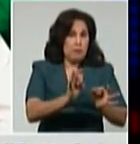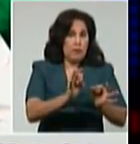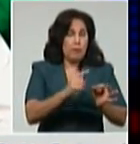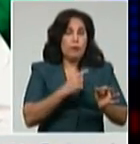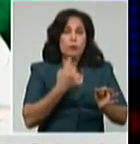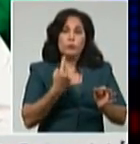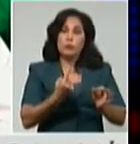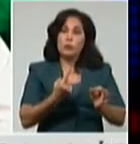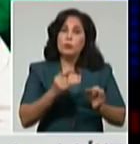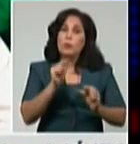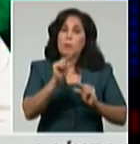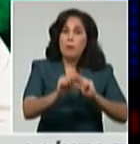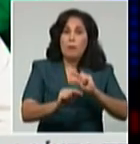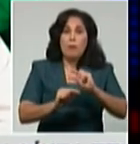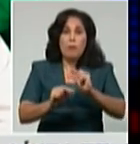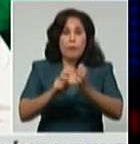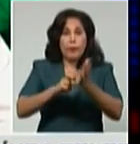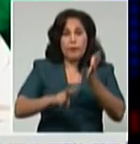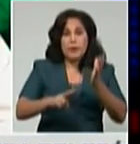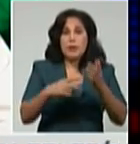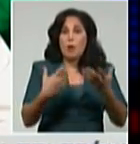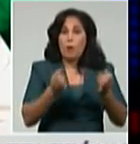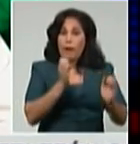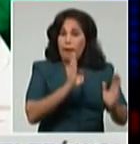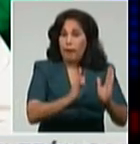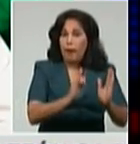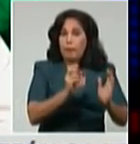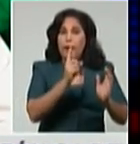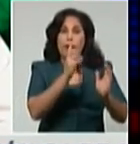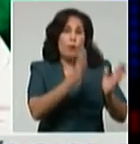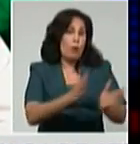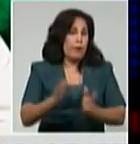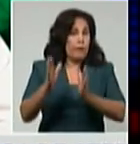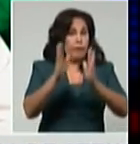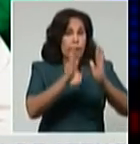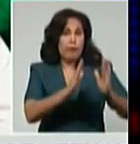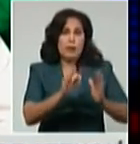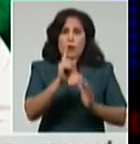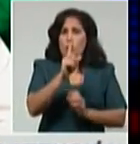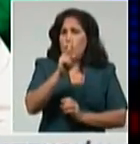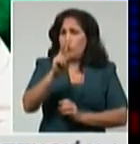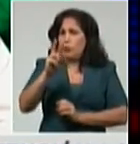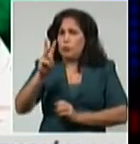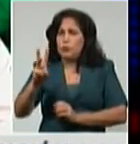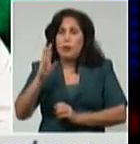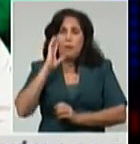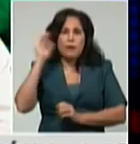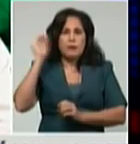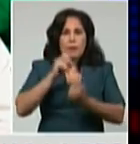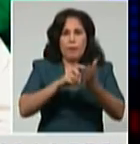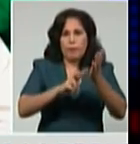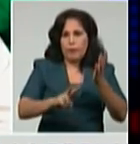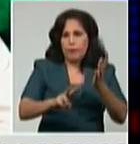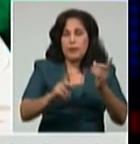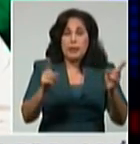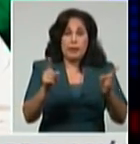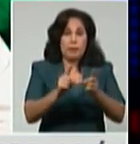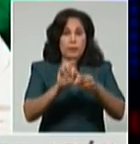encuentran cada uno de los territorios. Tal vez Lilian nos pueda ayudar con el resumen por provincias primero y después con el